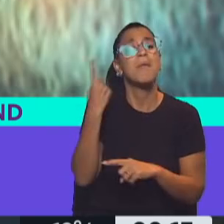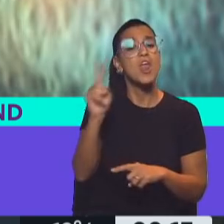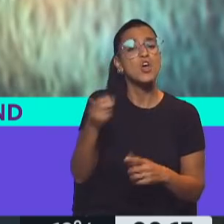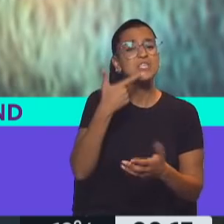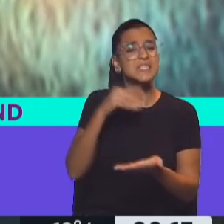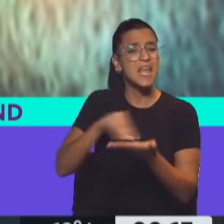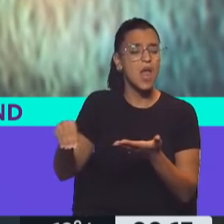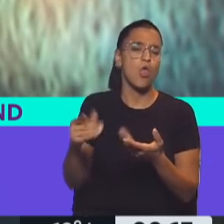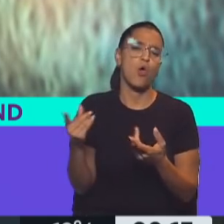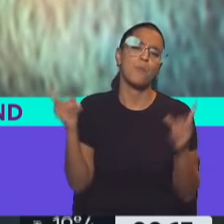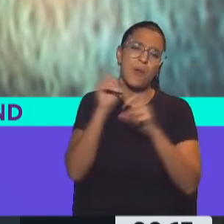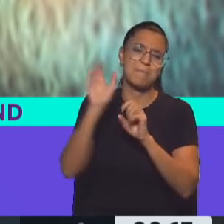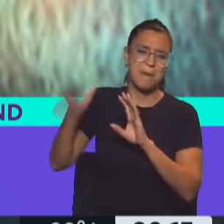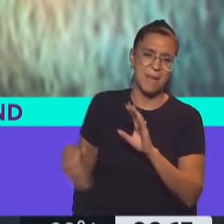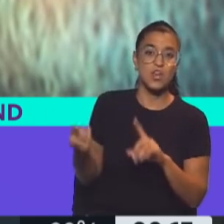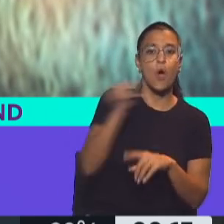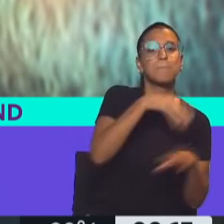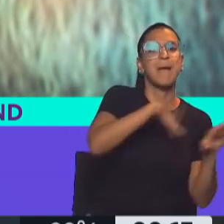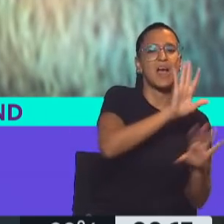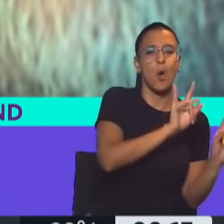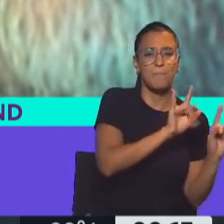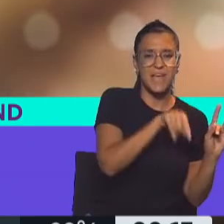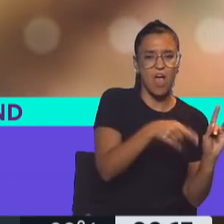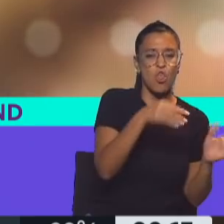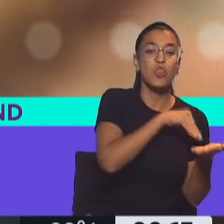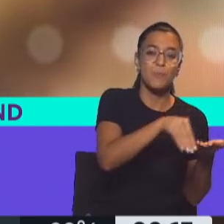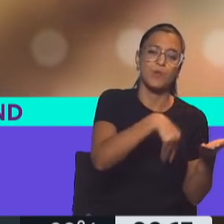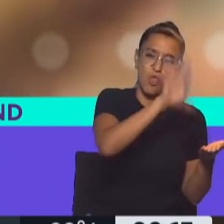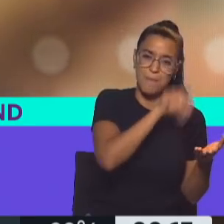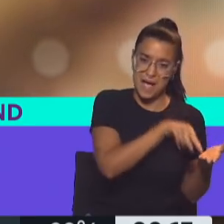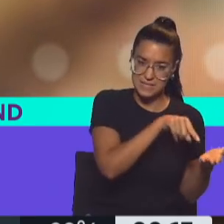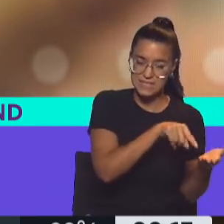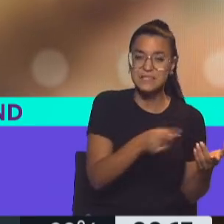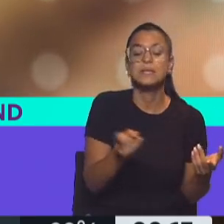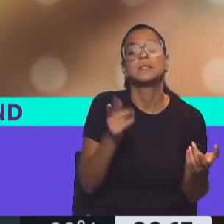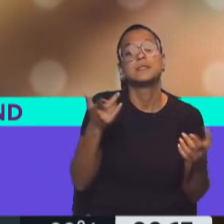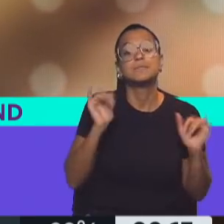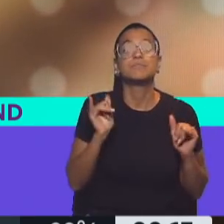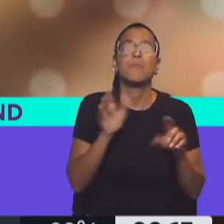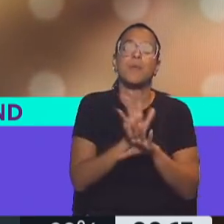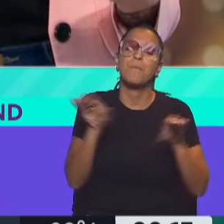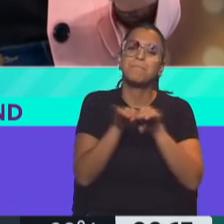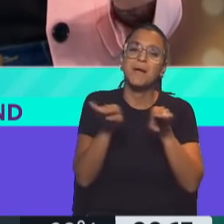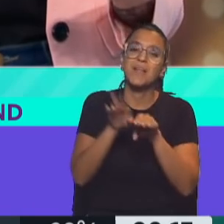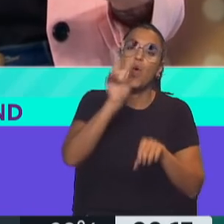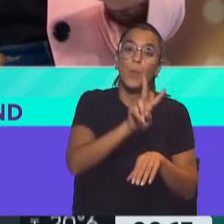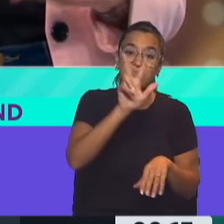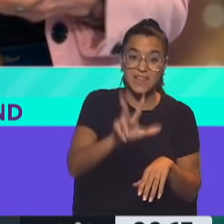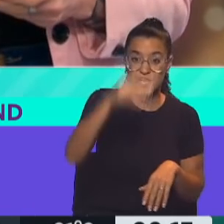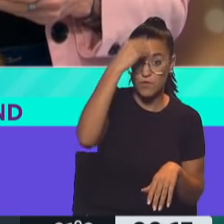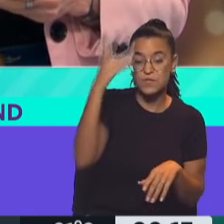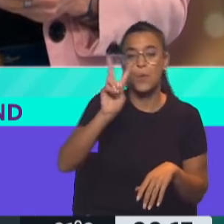mucho menos problemático que en diputados nuevamente es menos problemático sí es cierto que están empatados 23 por oficialismo